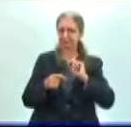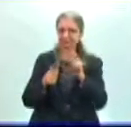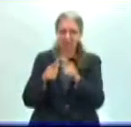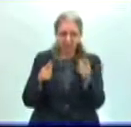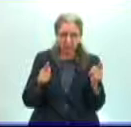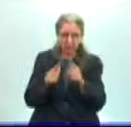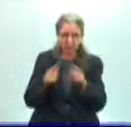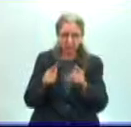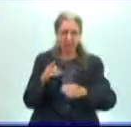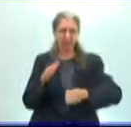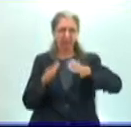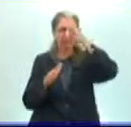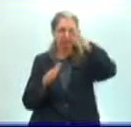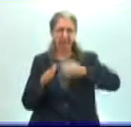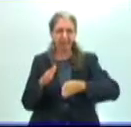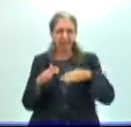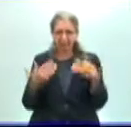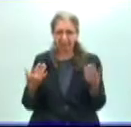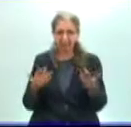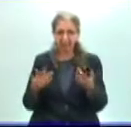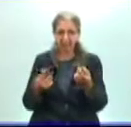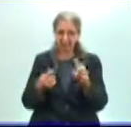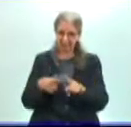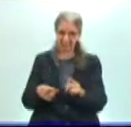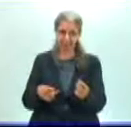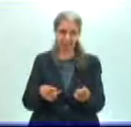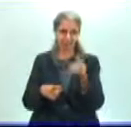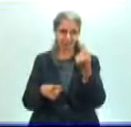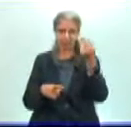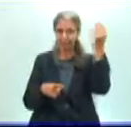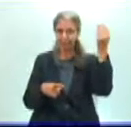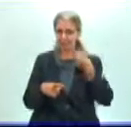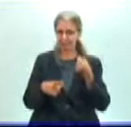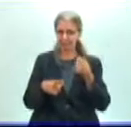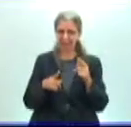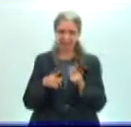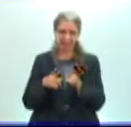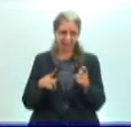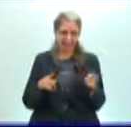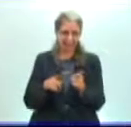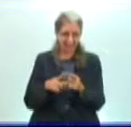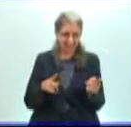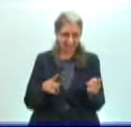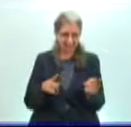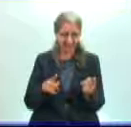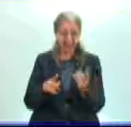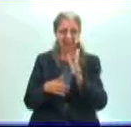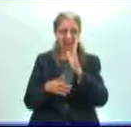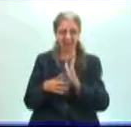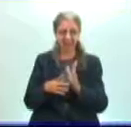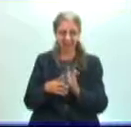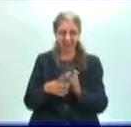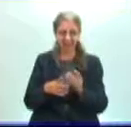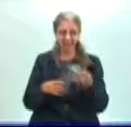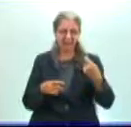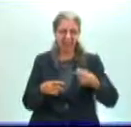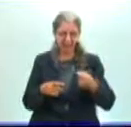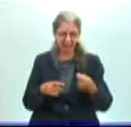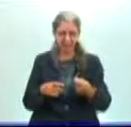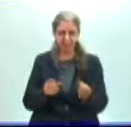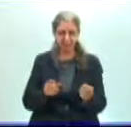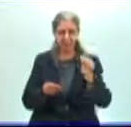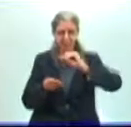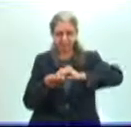la antena, pero solo conocen a qué distancia de la antena en el suelo deben colocar cada